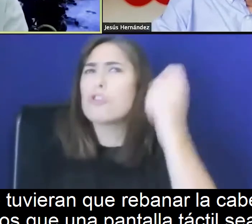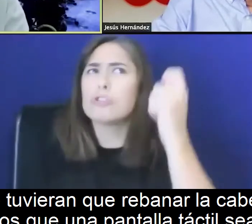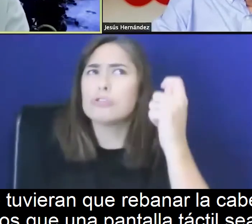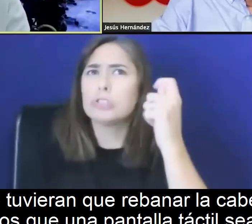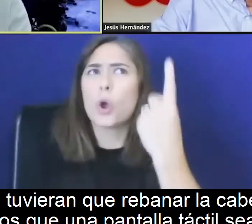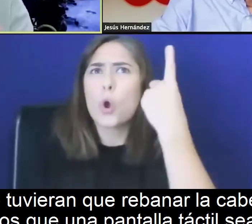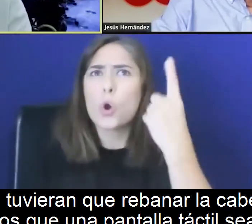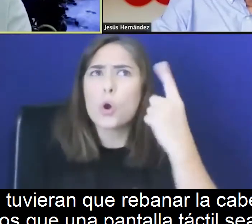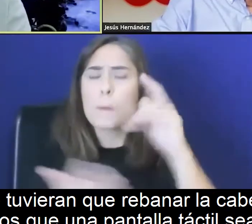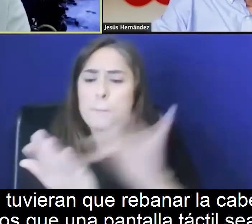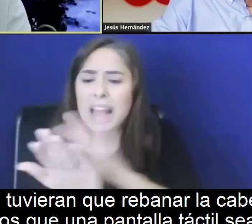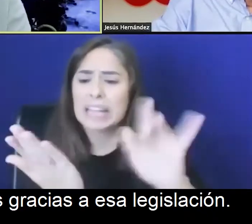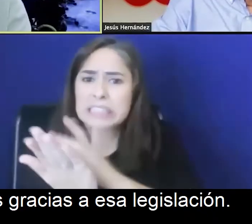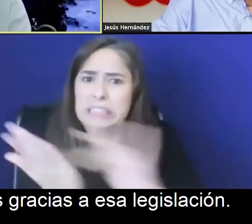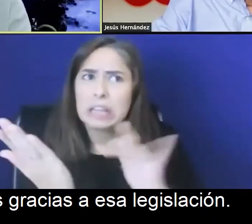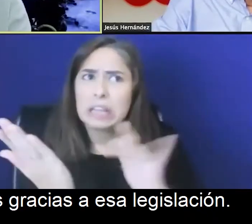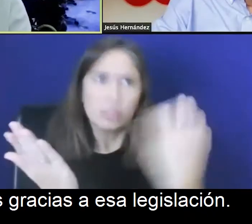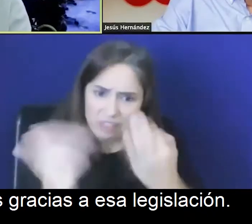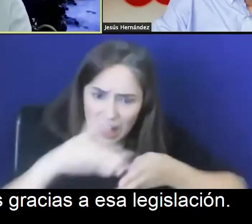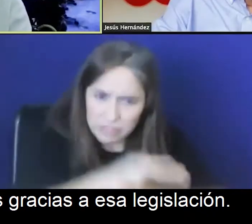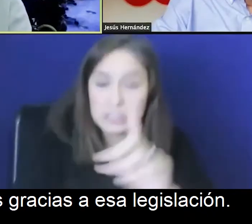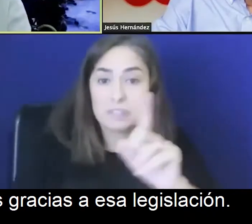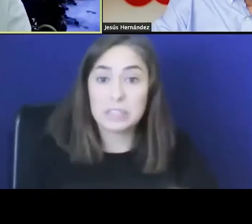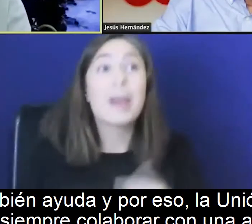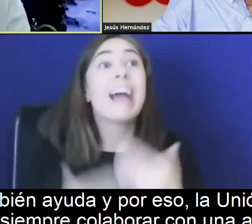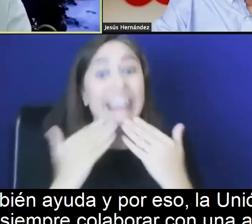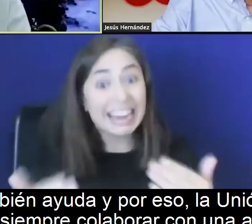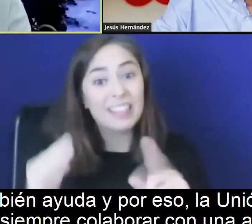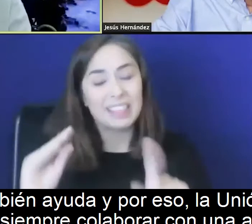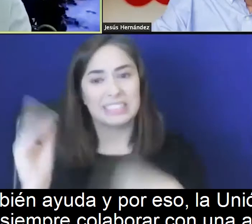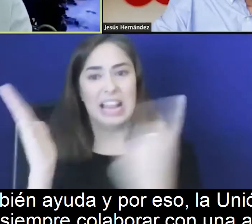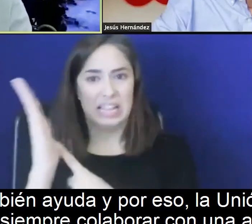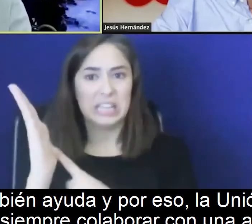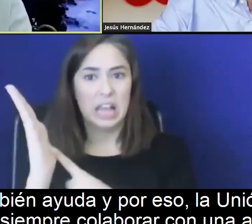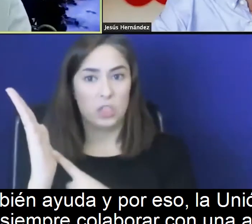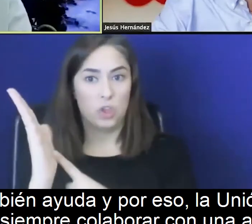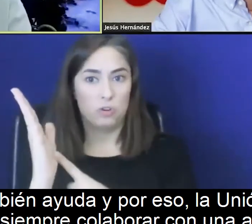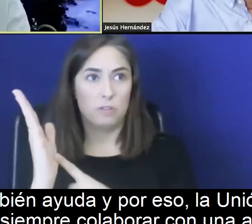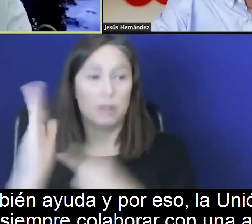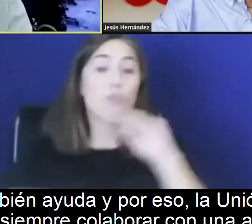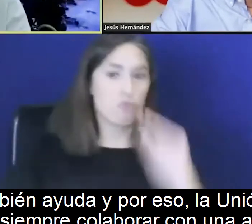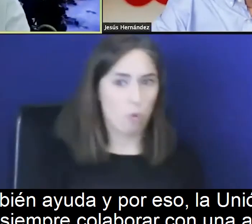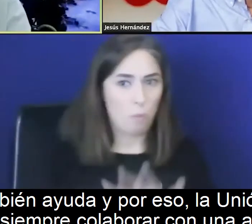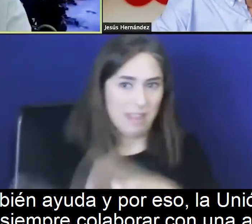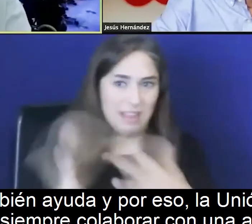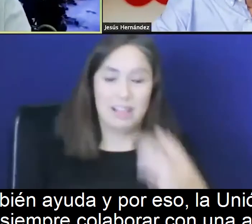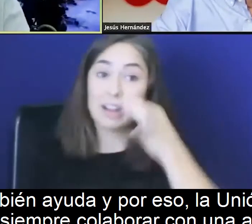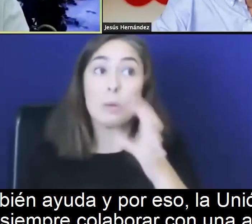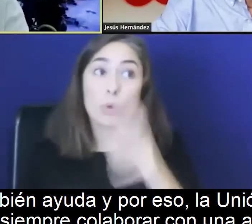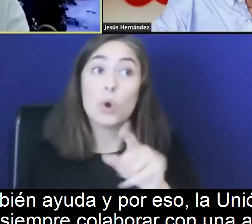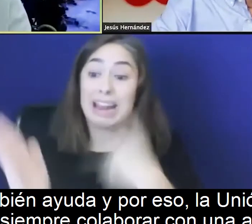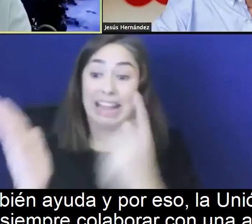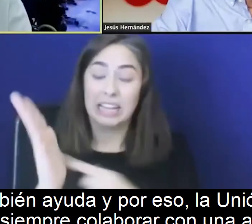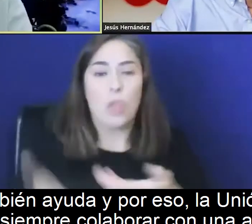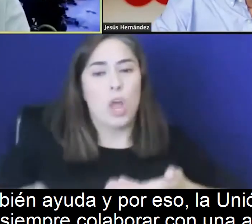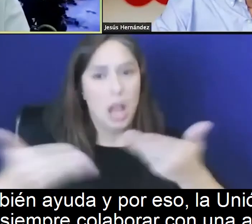accesible. Y eso es gracias a esa legislación. O sea, la legislación también ayuda y es ahí donde, por eso la Unión